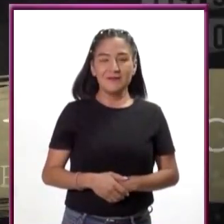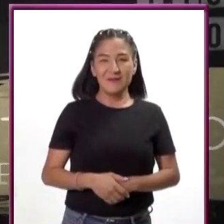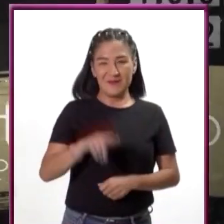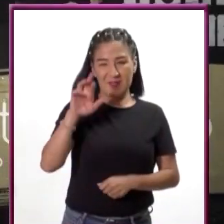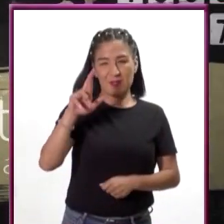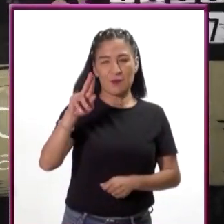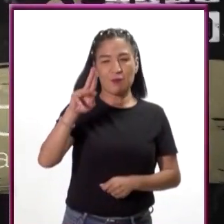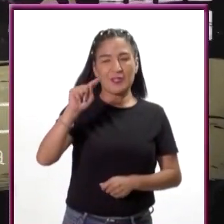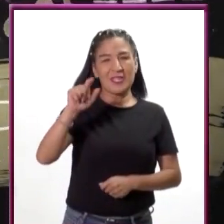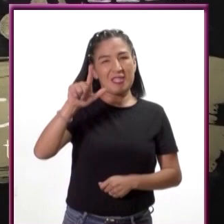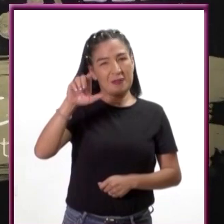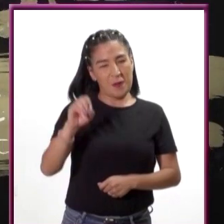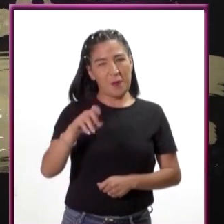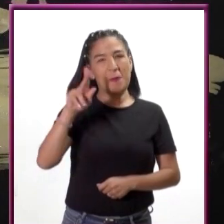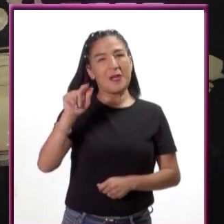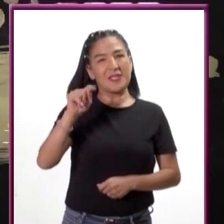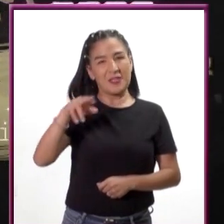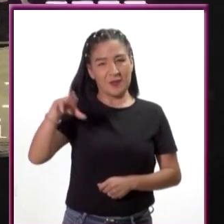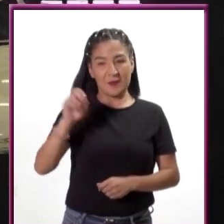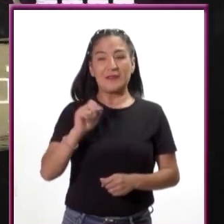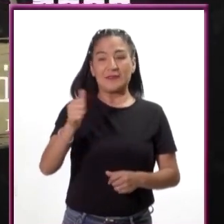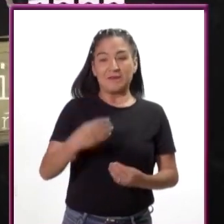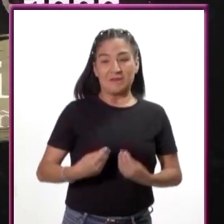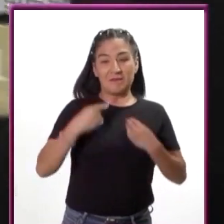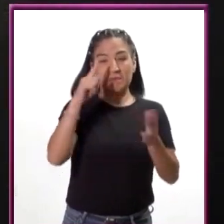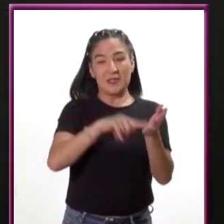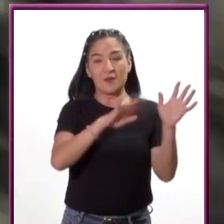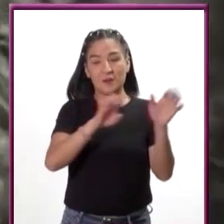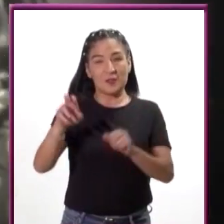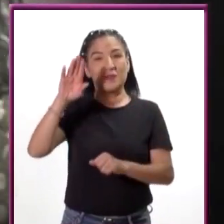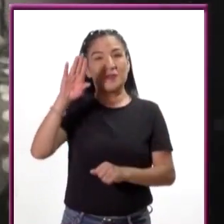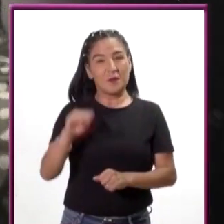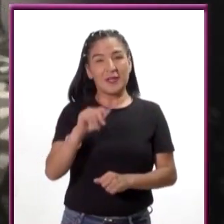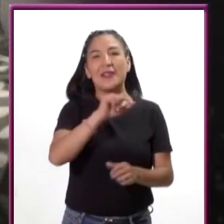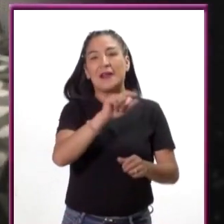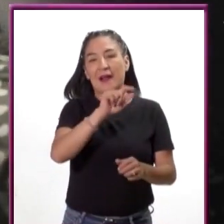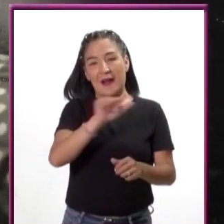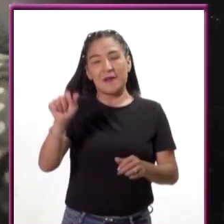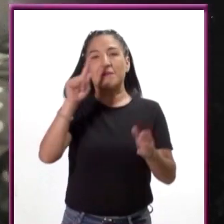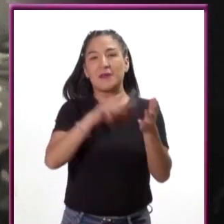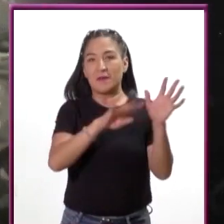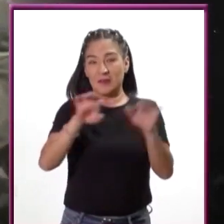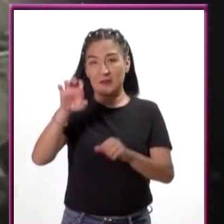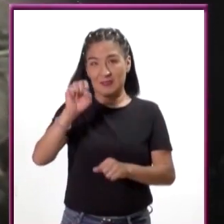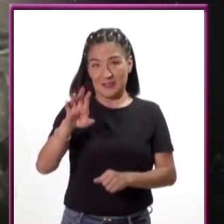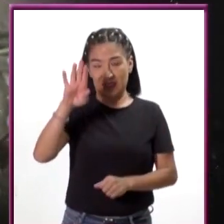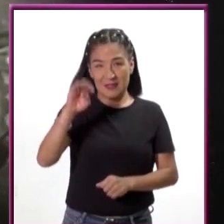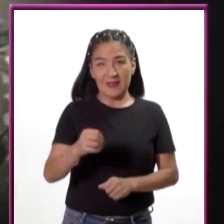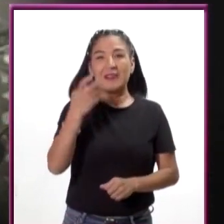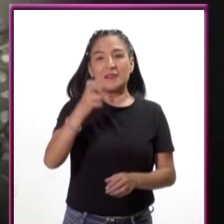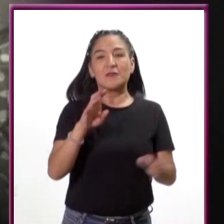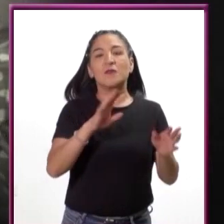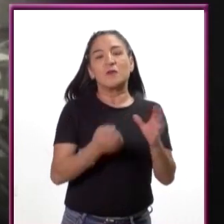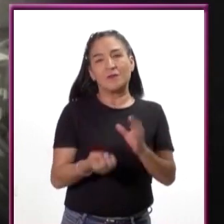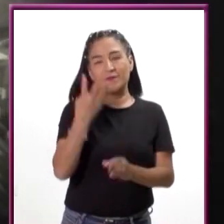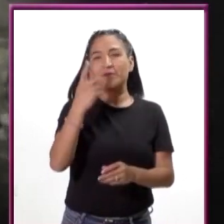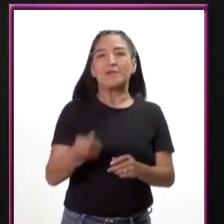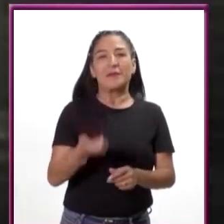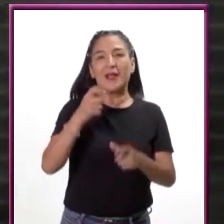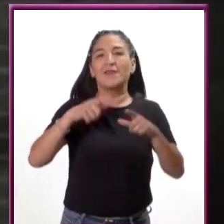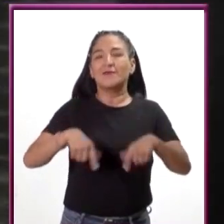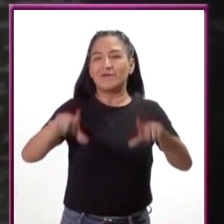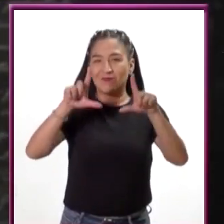Rutilo Patiño, que vivió de 1890 a 1969, fue el primero en abrir un pequeño estudio